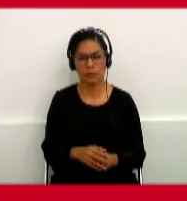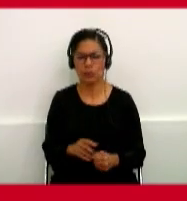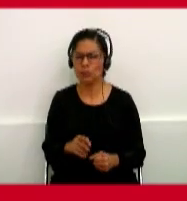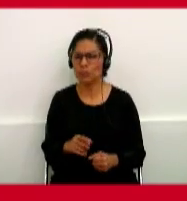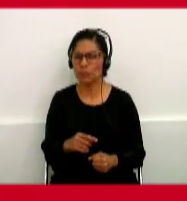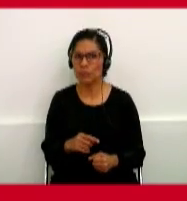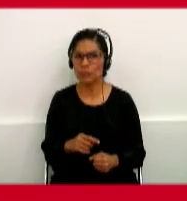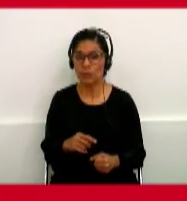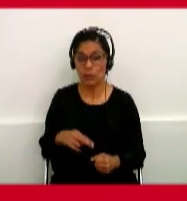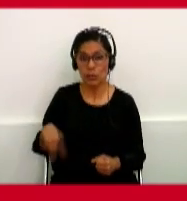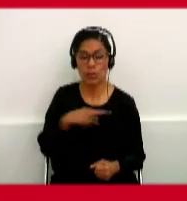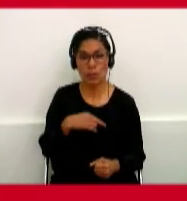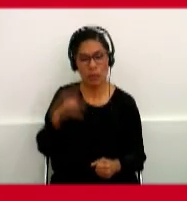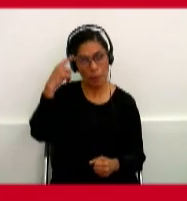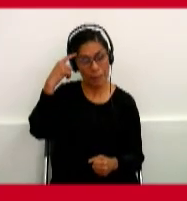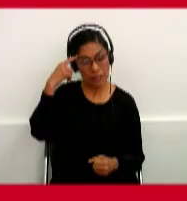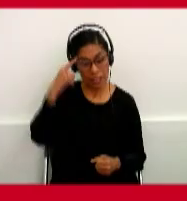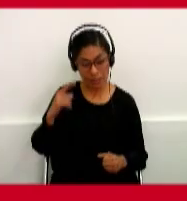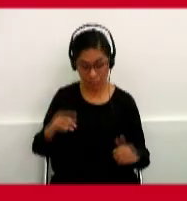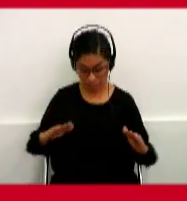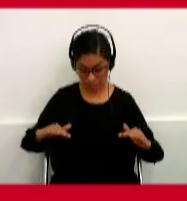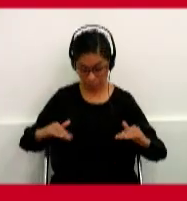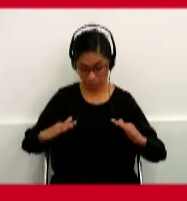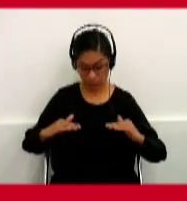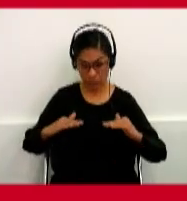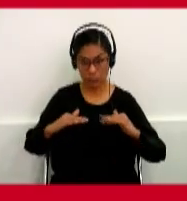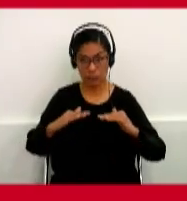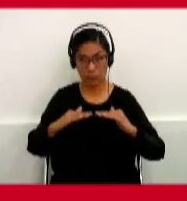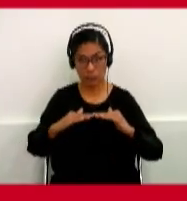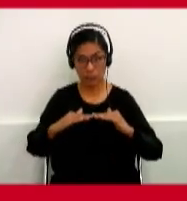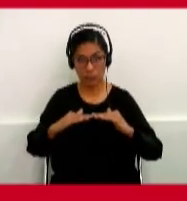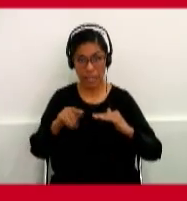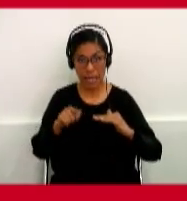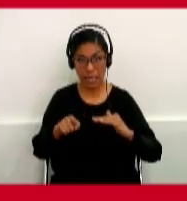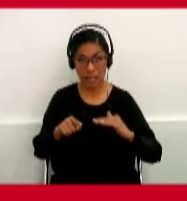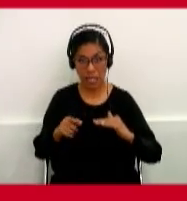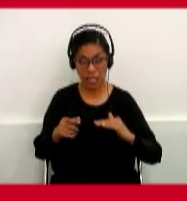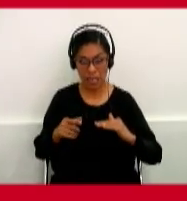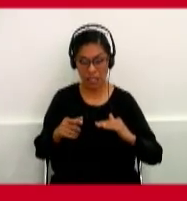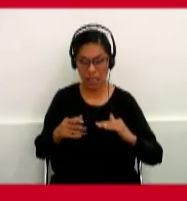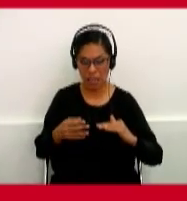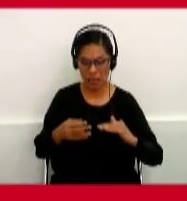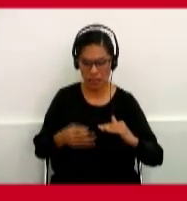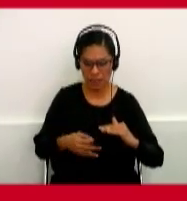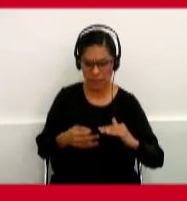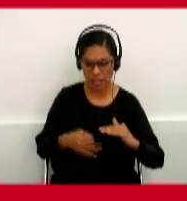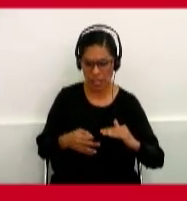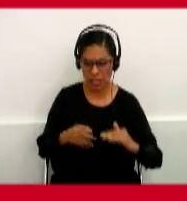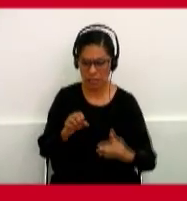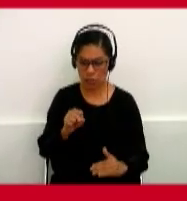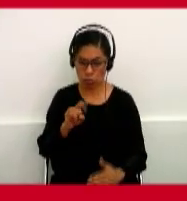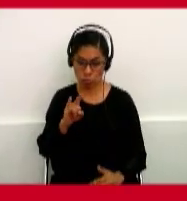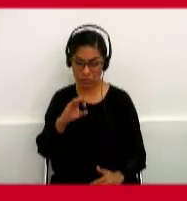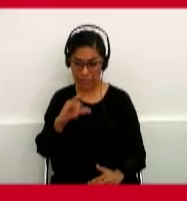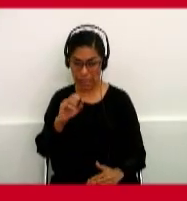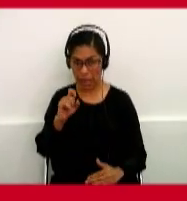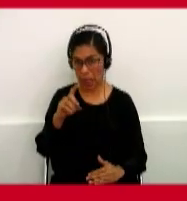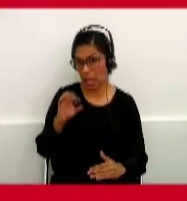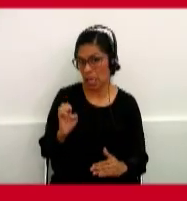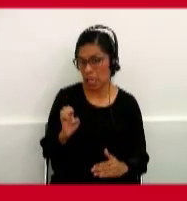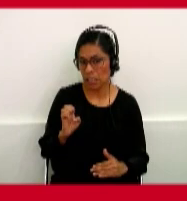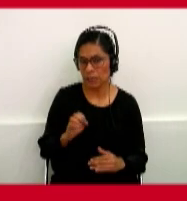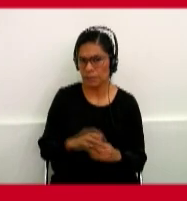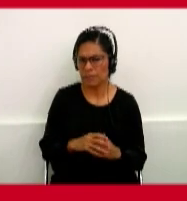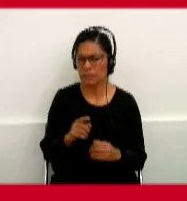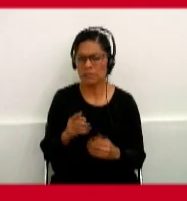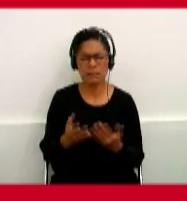pensar, esta es la superficie realmente que es la que sucede. Entonces, acá, y es por